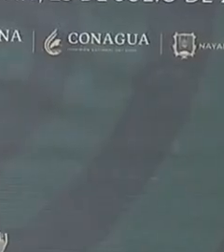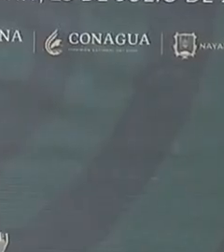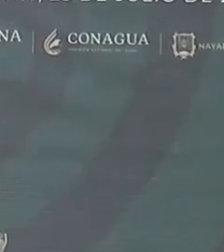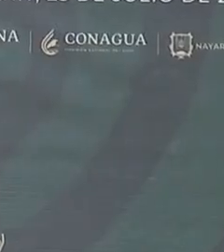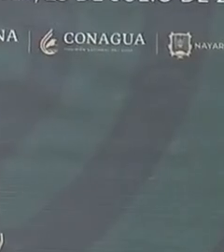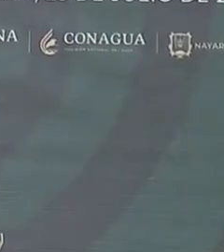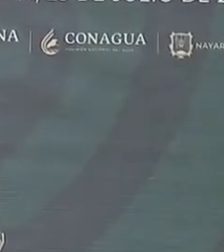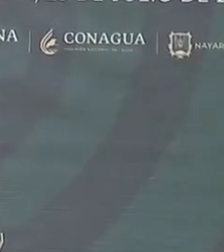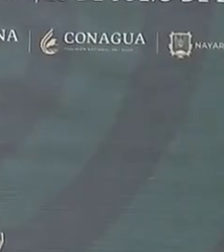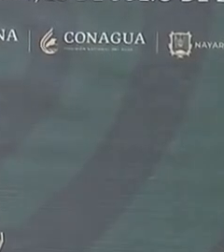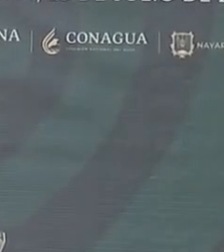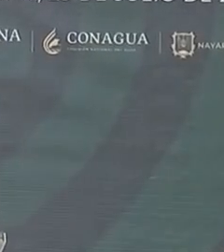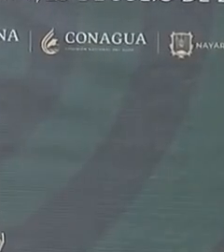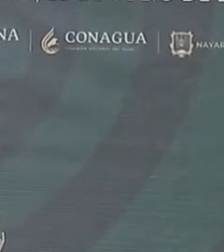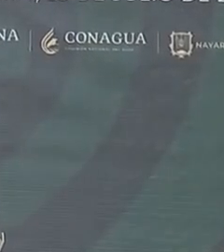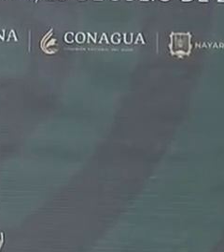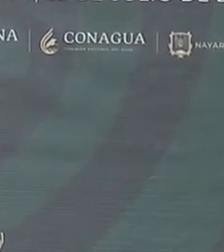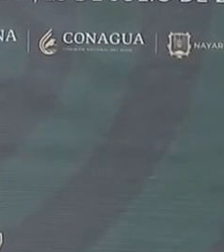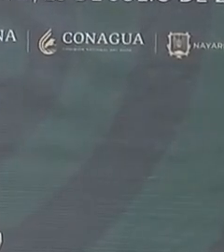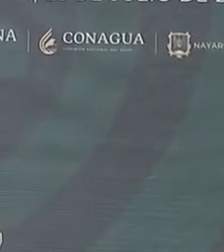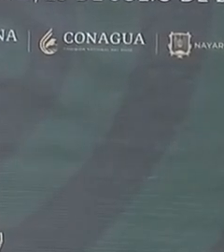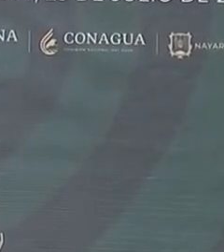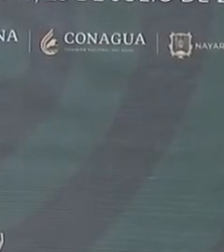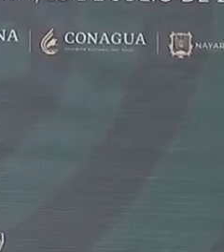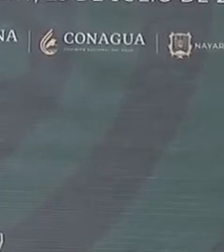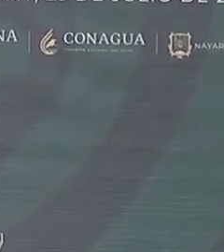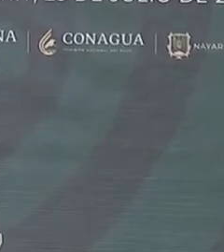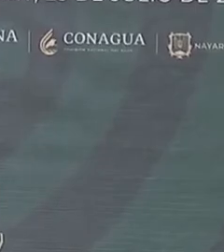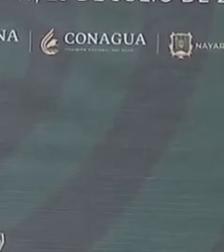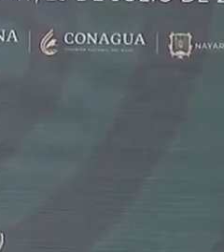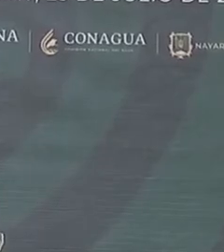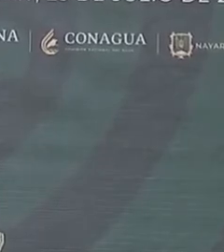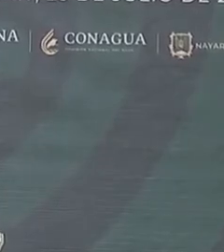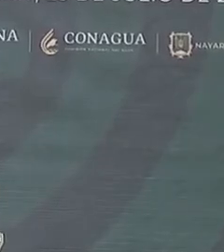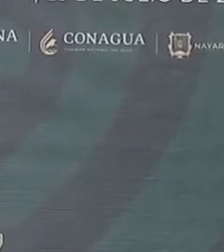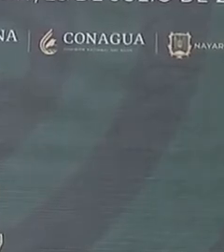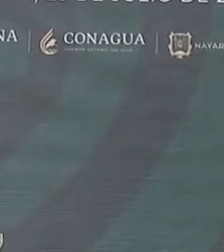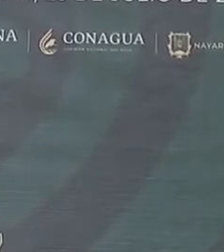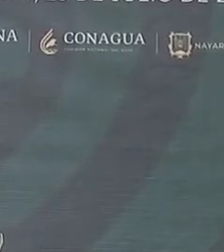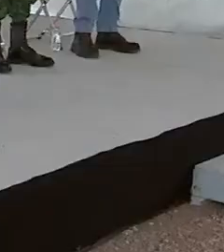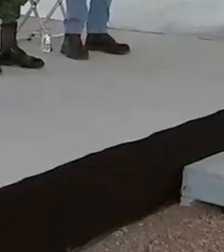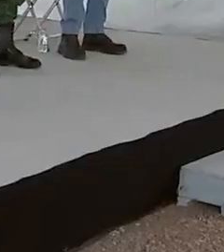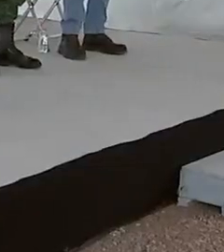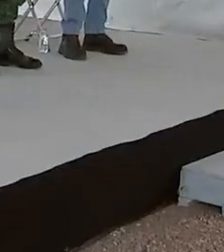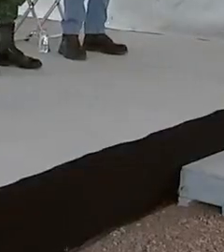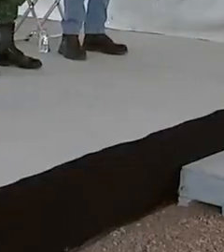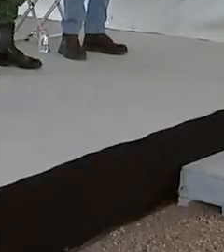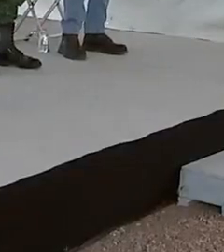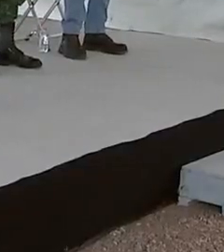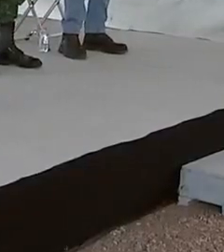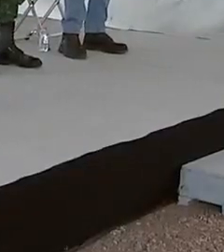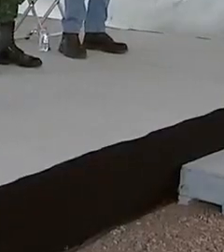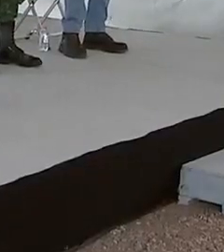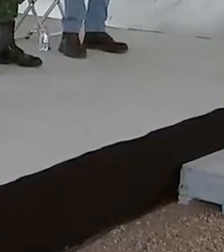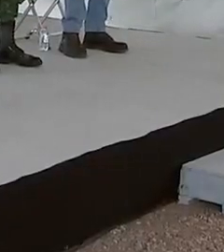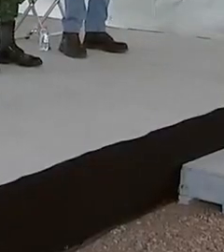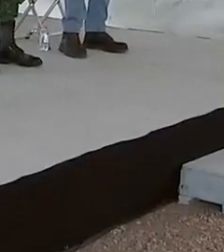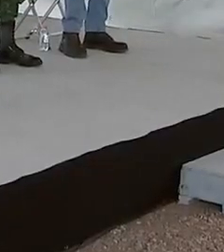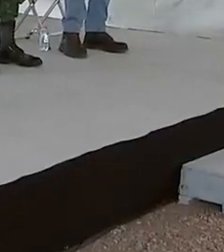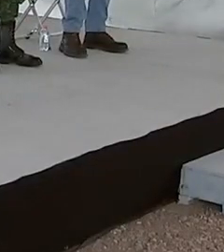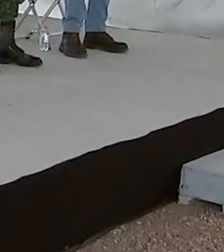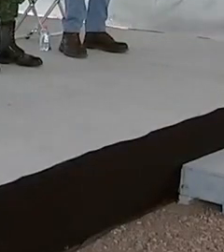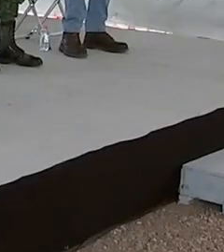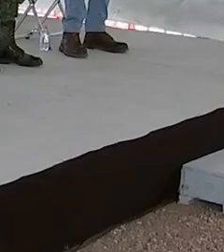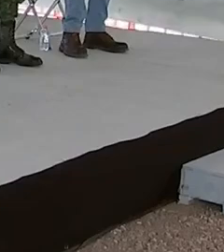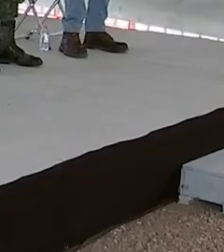gente. Yo quisiera que me permitiera que se levantara nuestra gente, que ha estado con los que... Estos son los centenarios, son los que están detrás